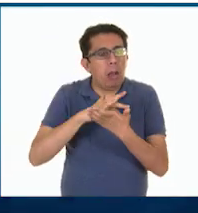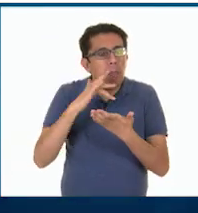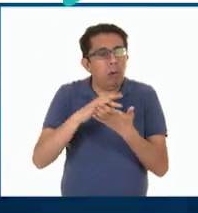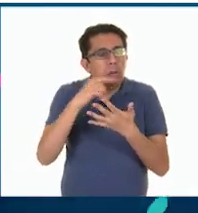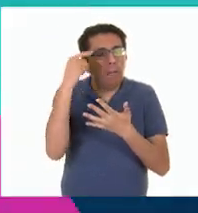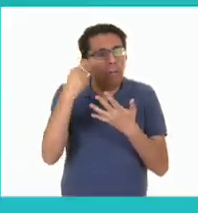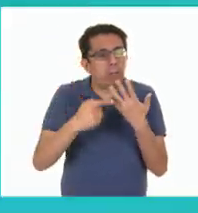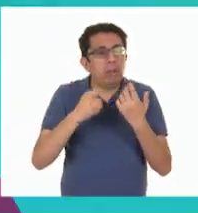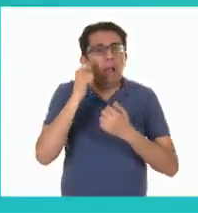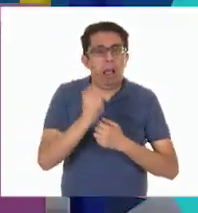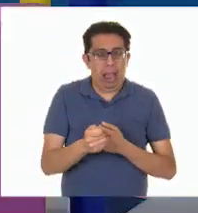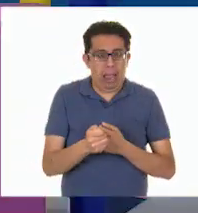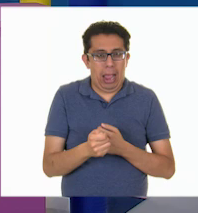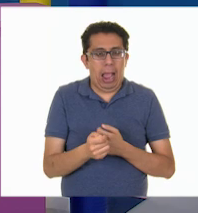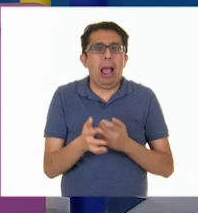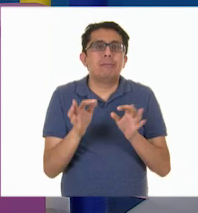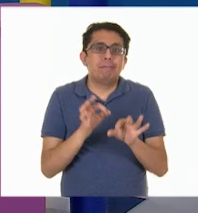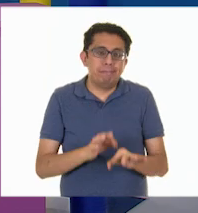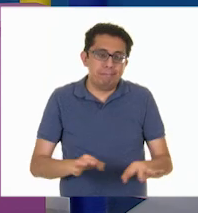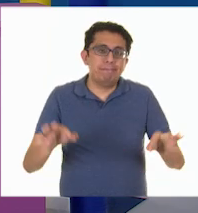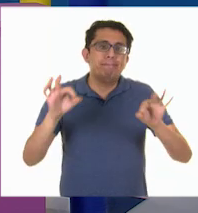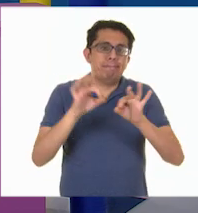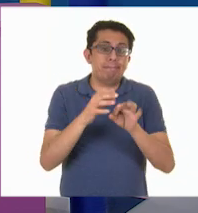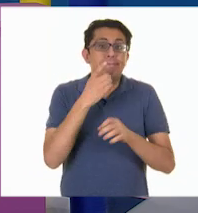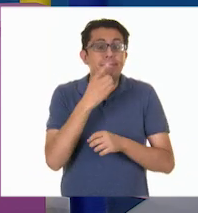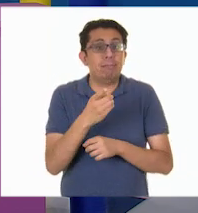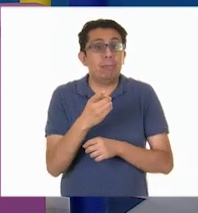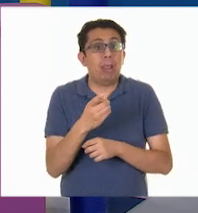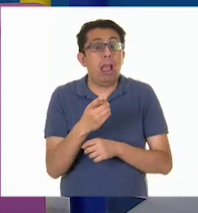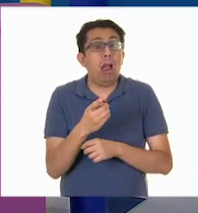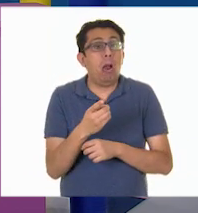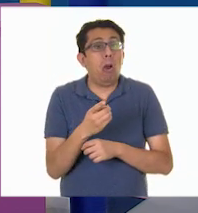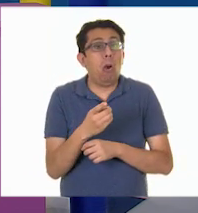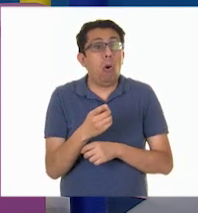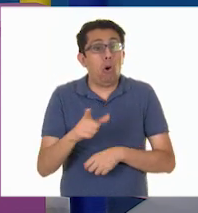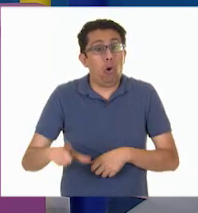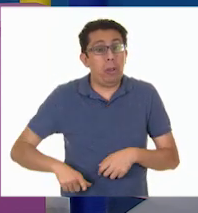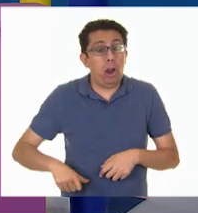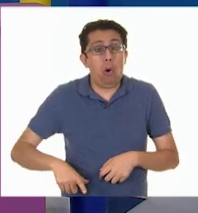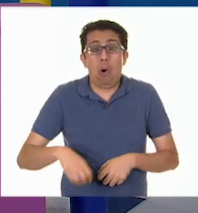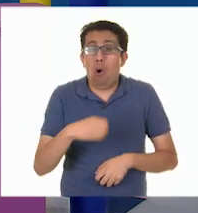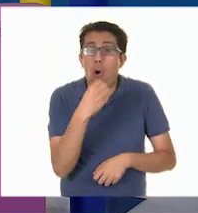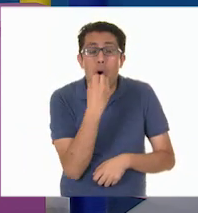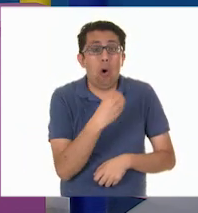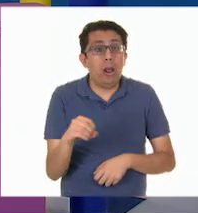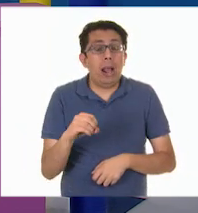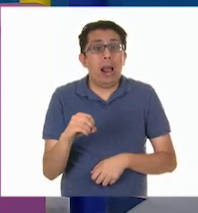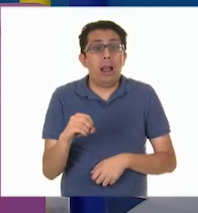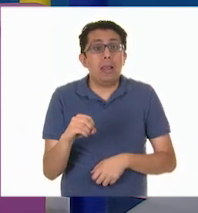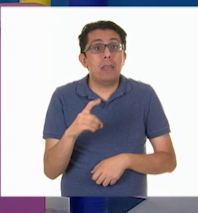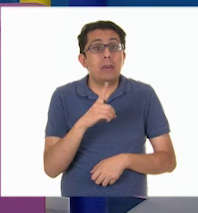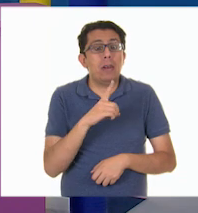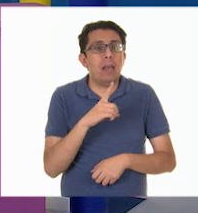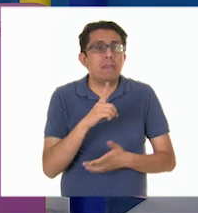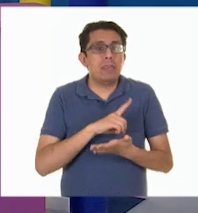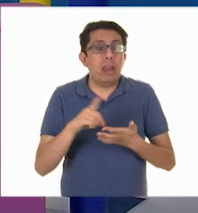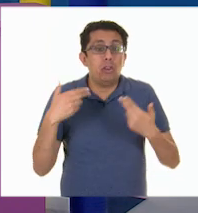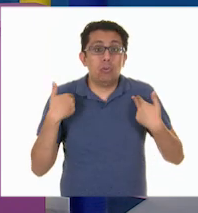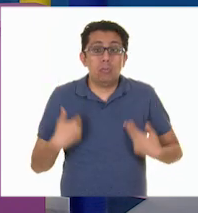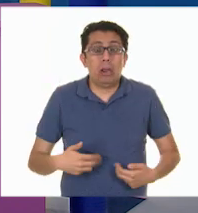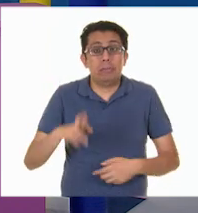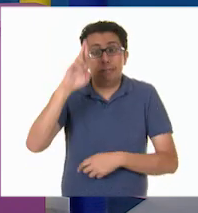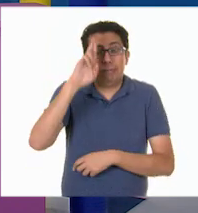como lo hemos visto en clases anteriores, que es obligación del Estado garantizar los derechos humanos y en este caso garantizar a la